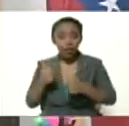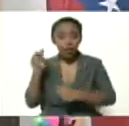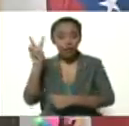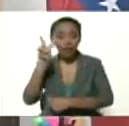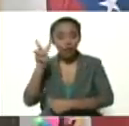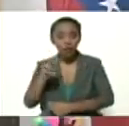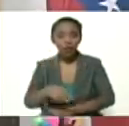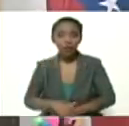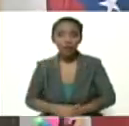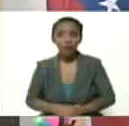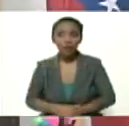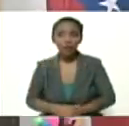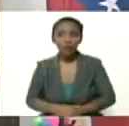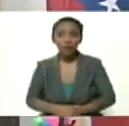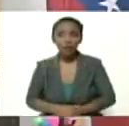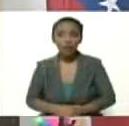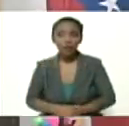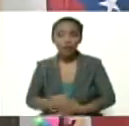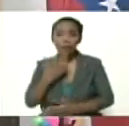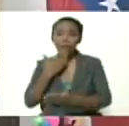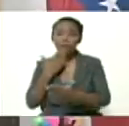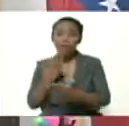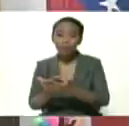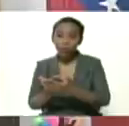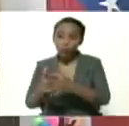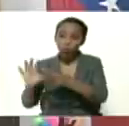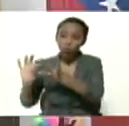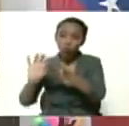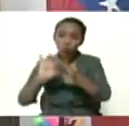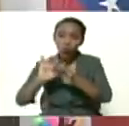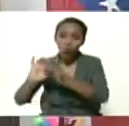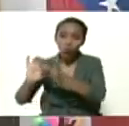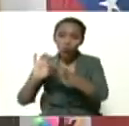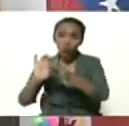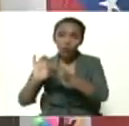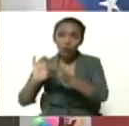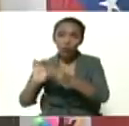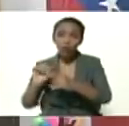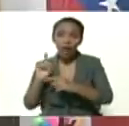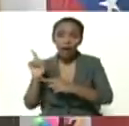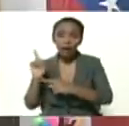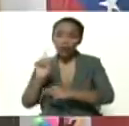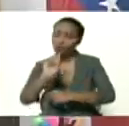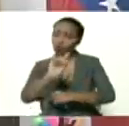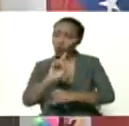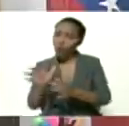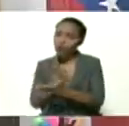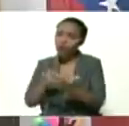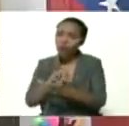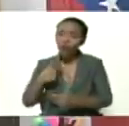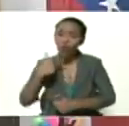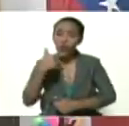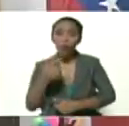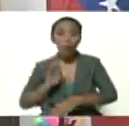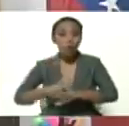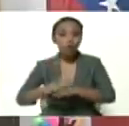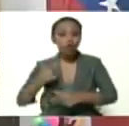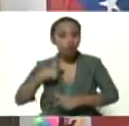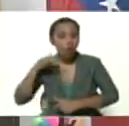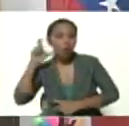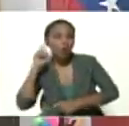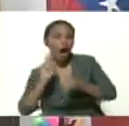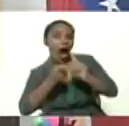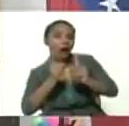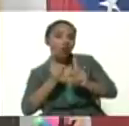venezolana. Y pido la unión. Esto no es un problema, se lo digo porque he escuchado a algunos médicos